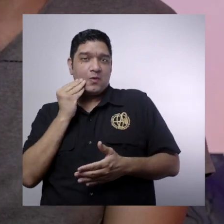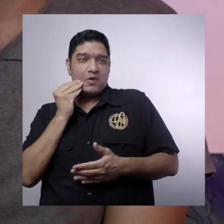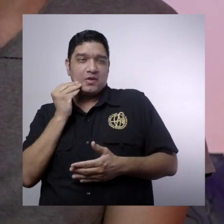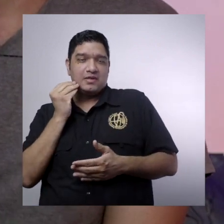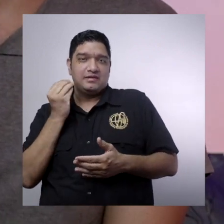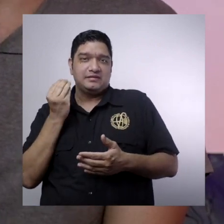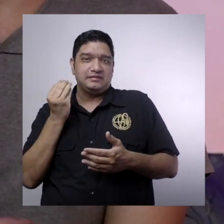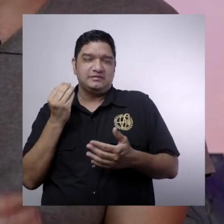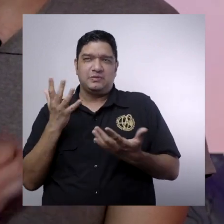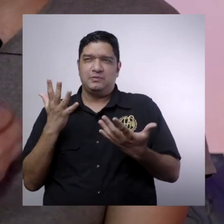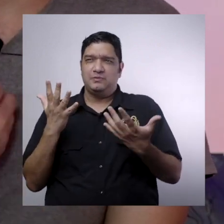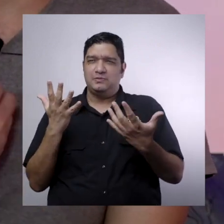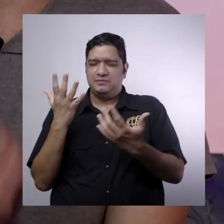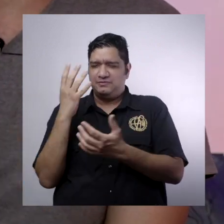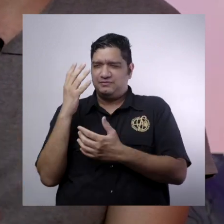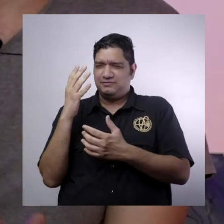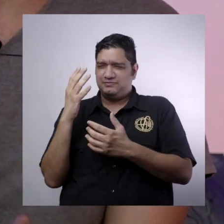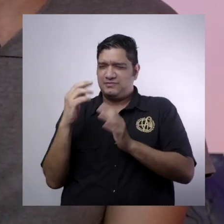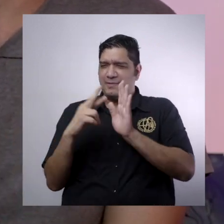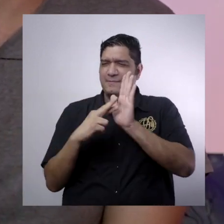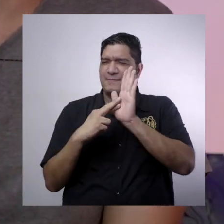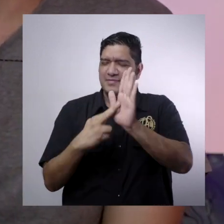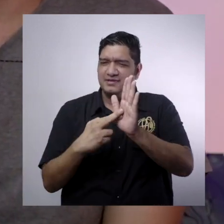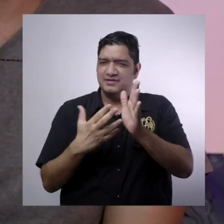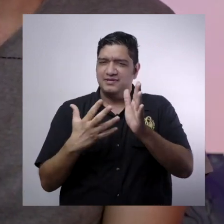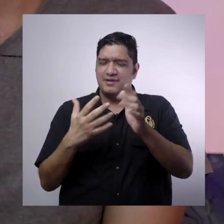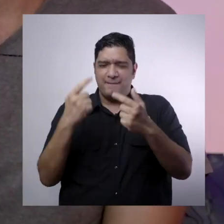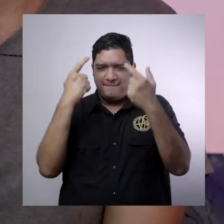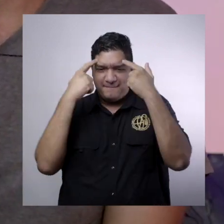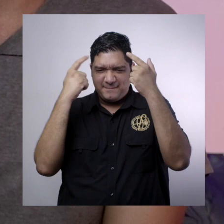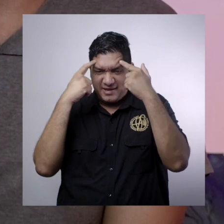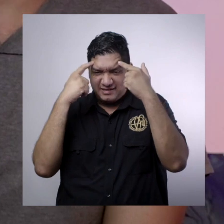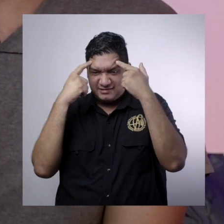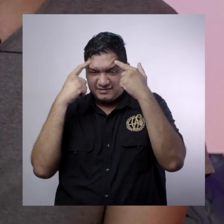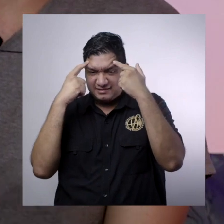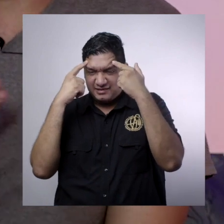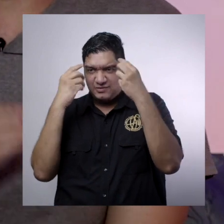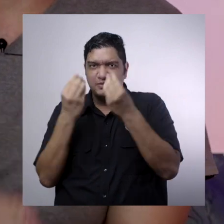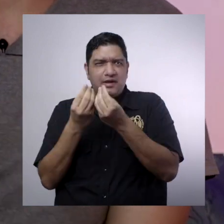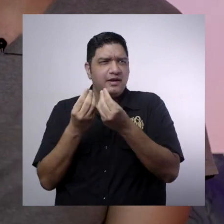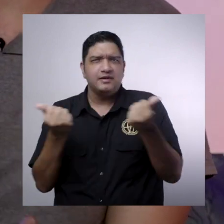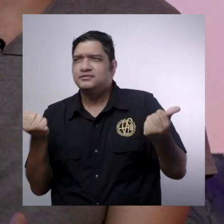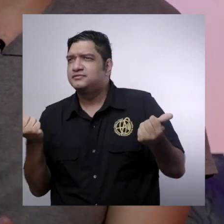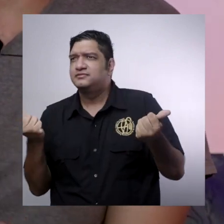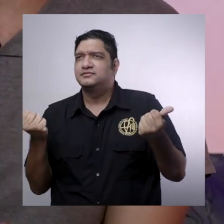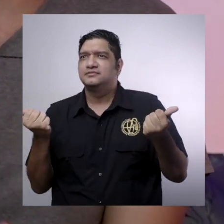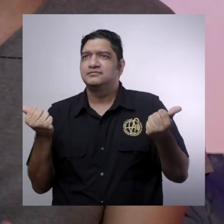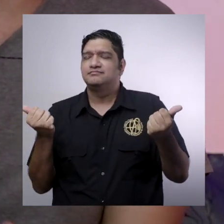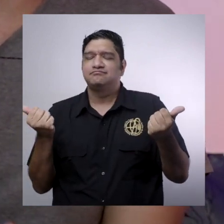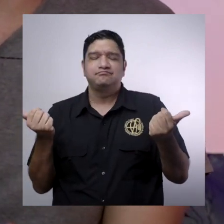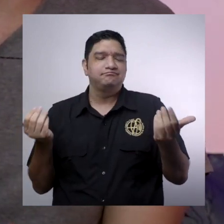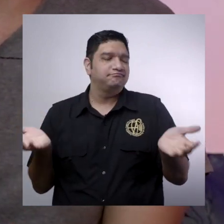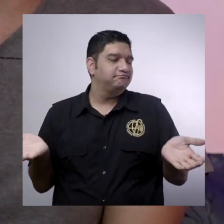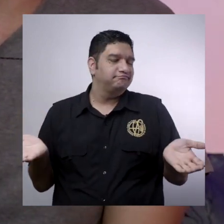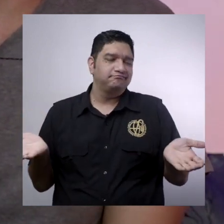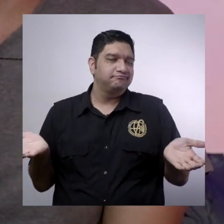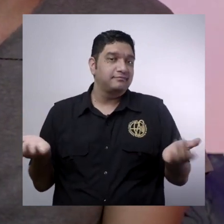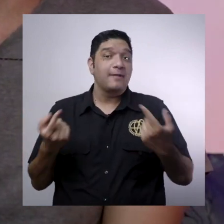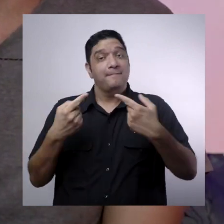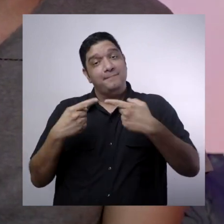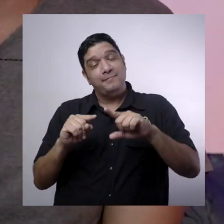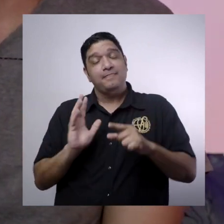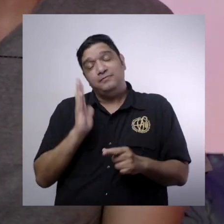oscuridad, de buscar una salida. Pero lo bonito es que